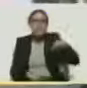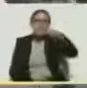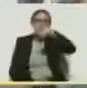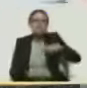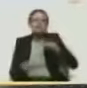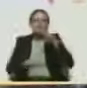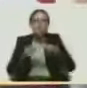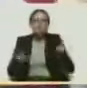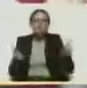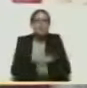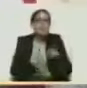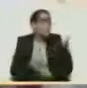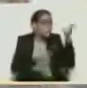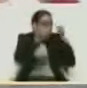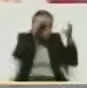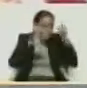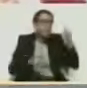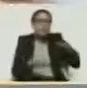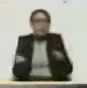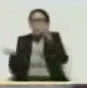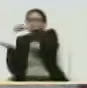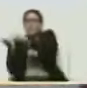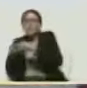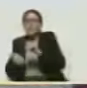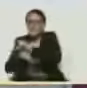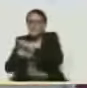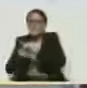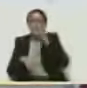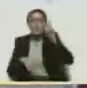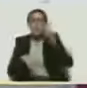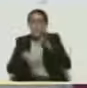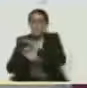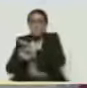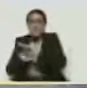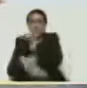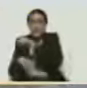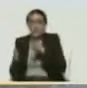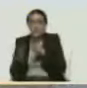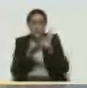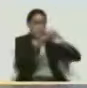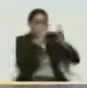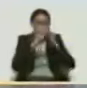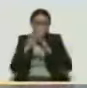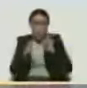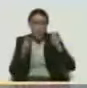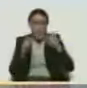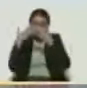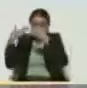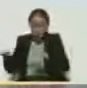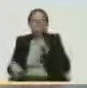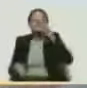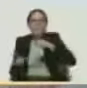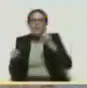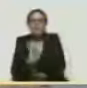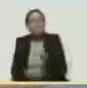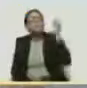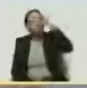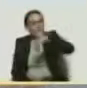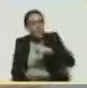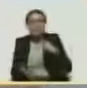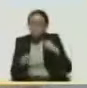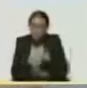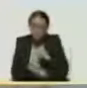allí, presidente. Bueno, se lo pido prestado al pueblo de Simón Plana, del Maizal, ministro del Poder Popular para